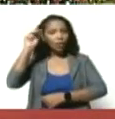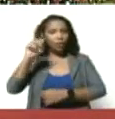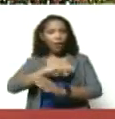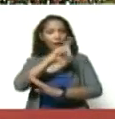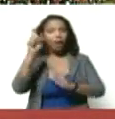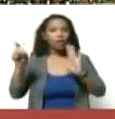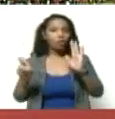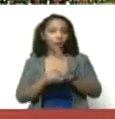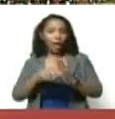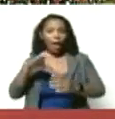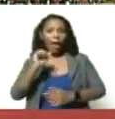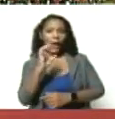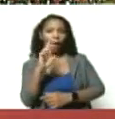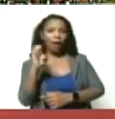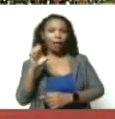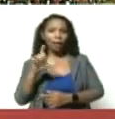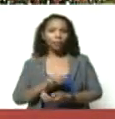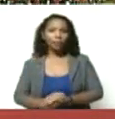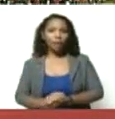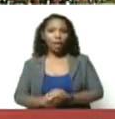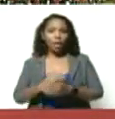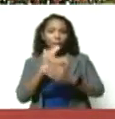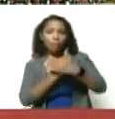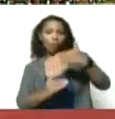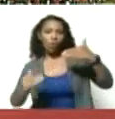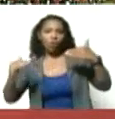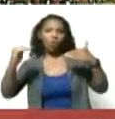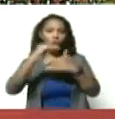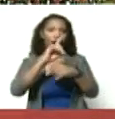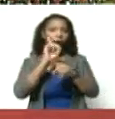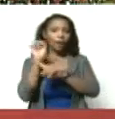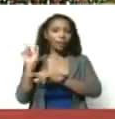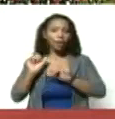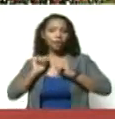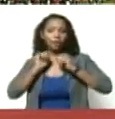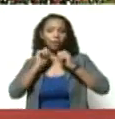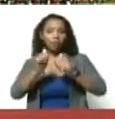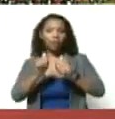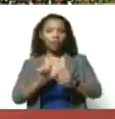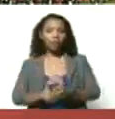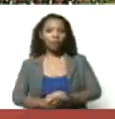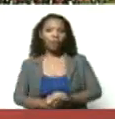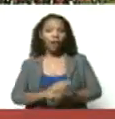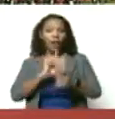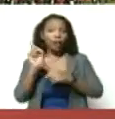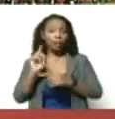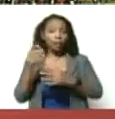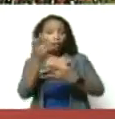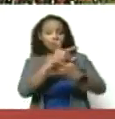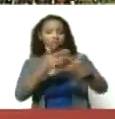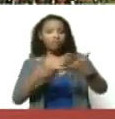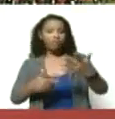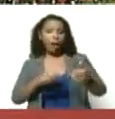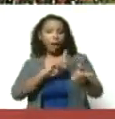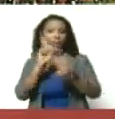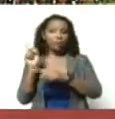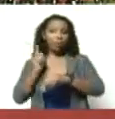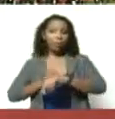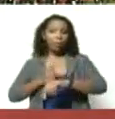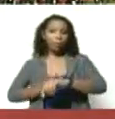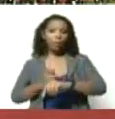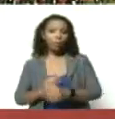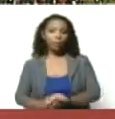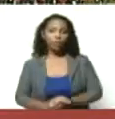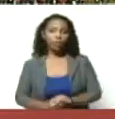generaciones Earle Herrera, surgió esta iniciativa, esta letra, en estos